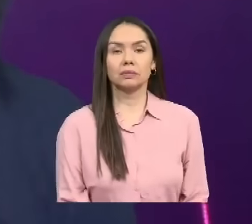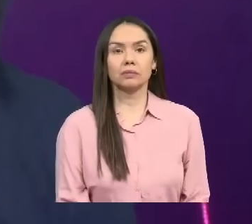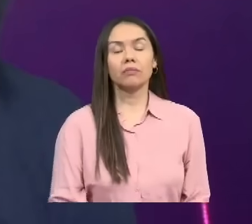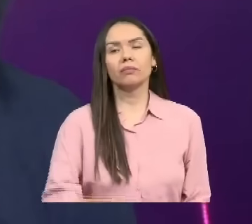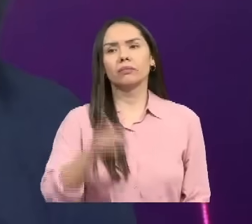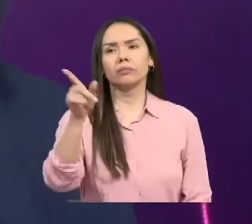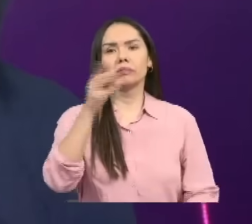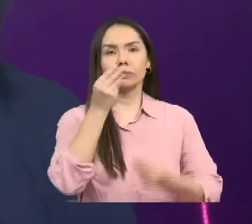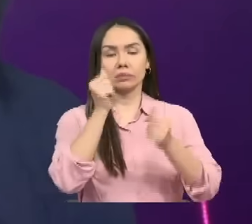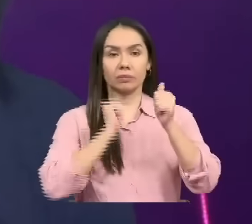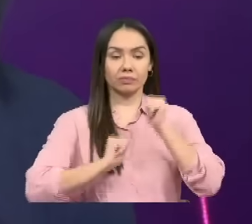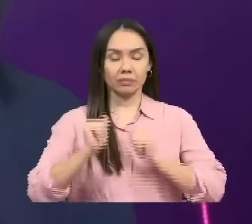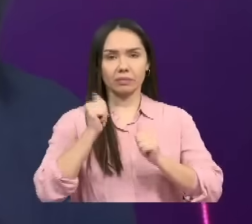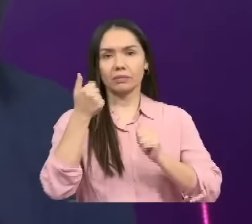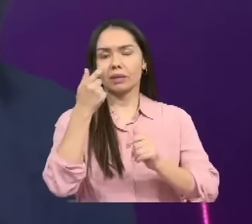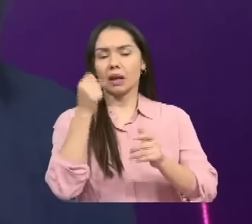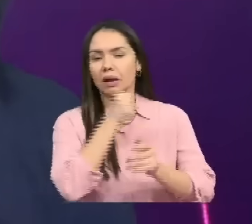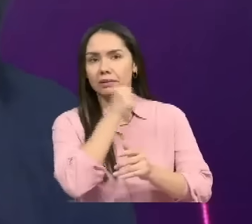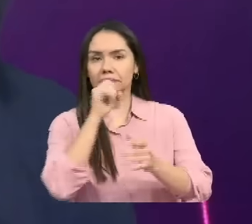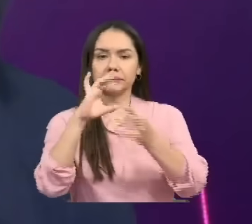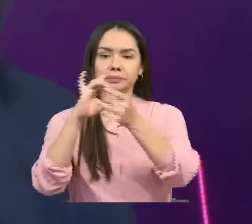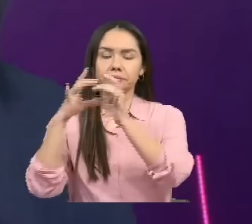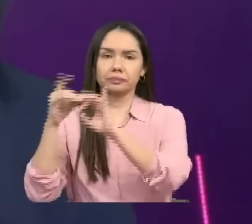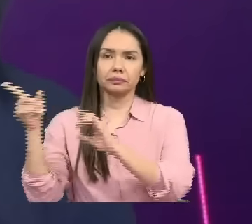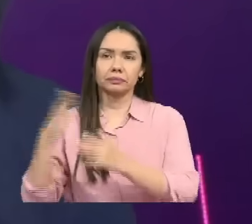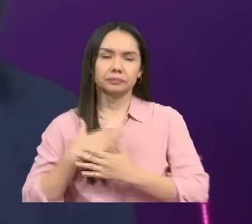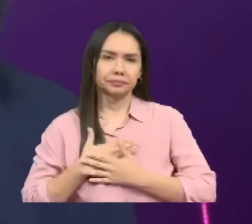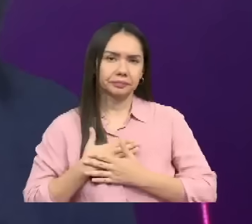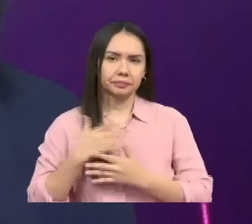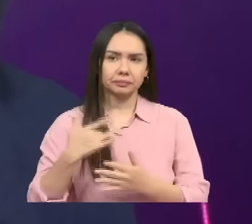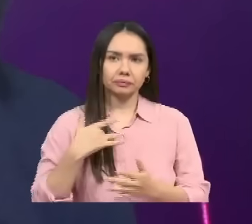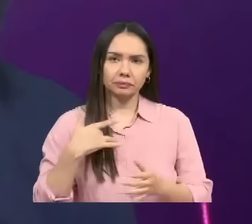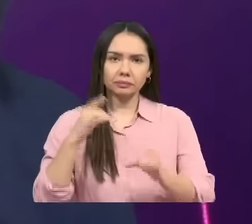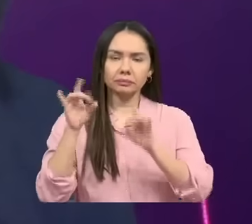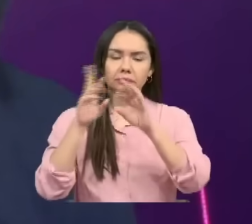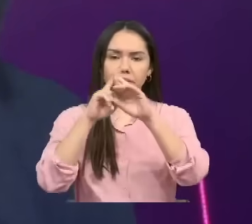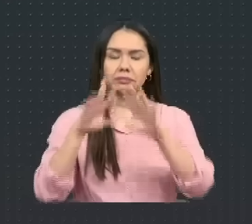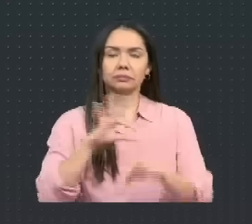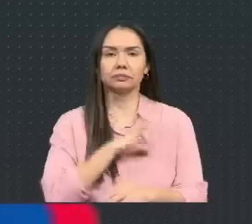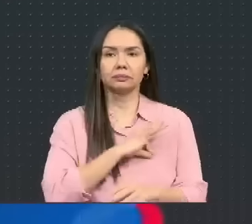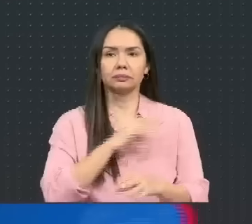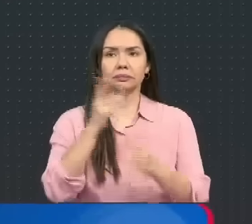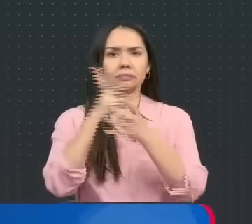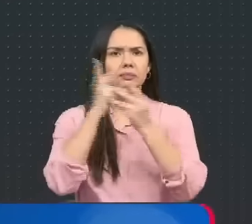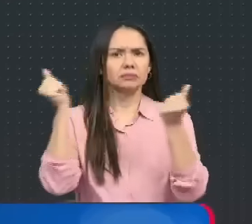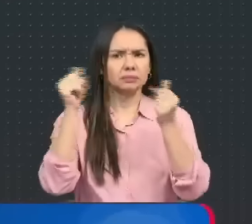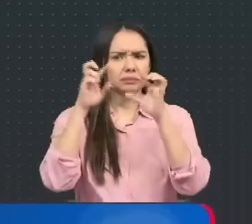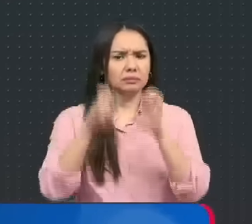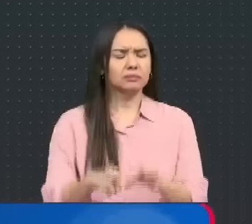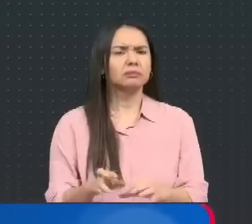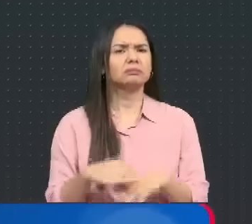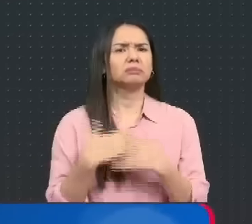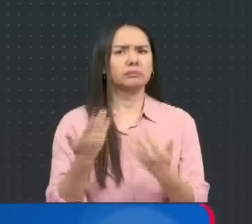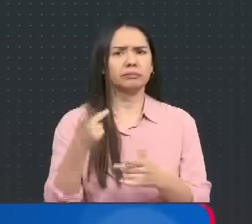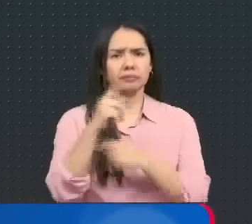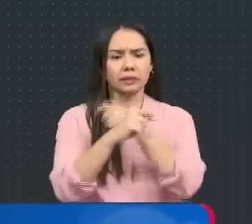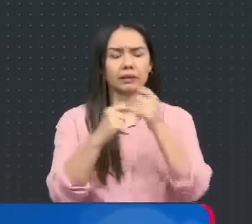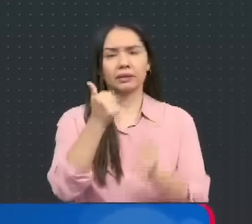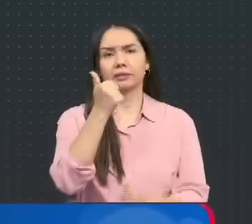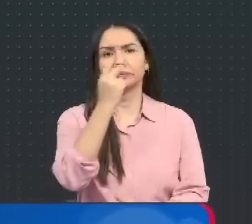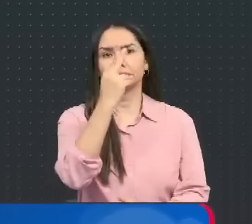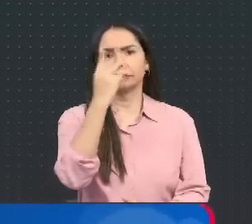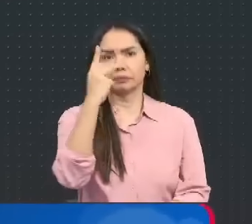Y artistas nacionales y algunos deportistas expresaron su sentir en redes sociales por la desaparición y muerte de Farruko Pop. La